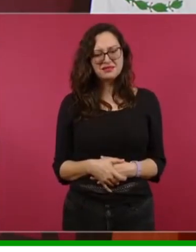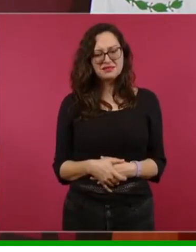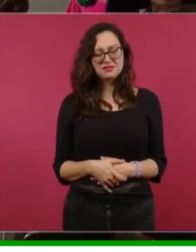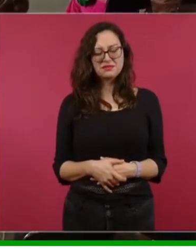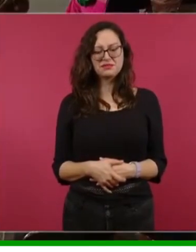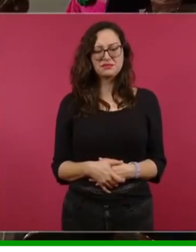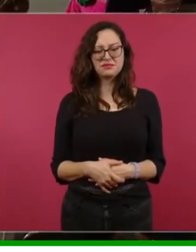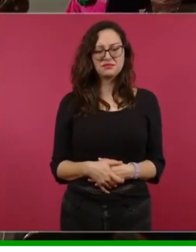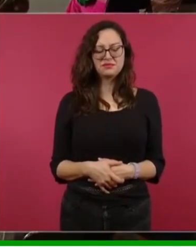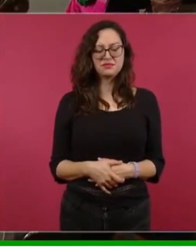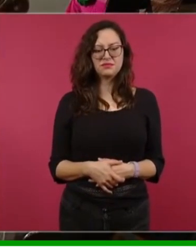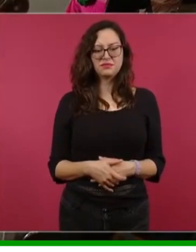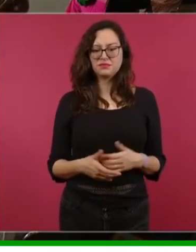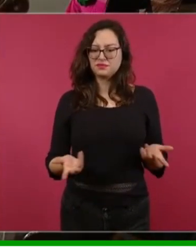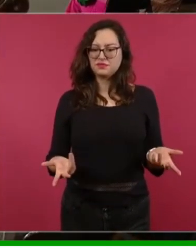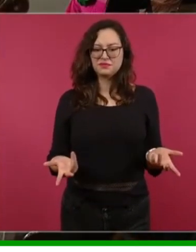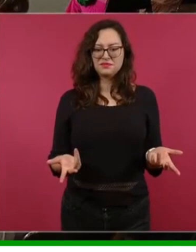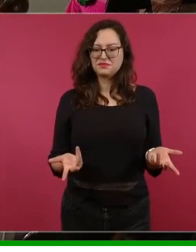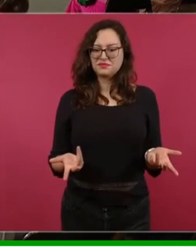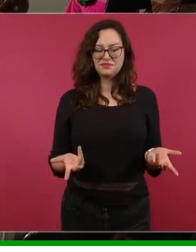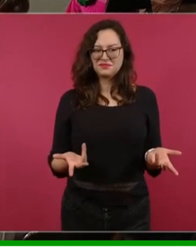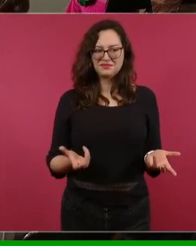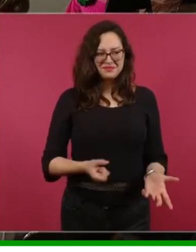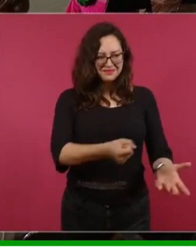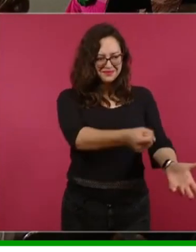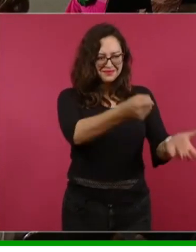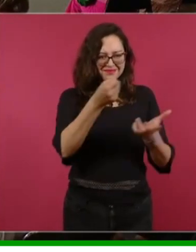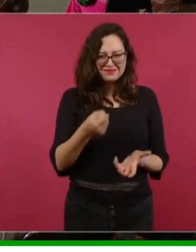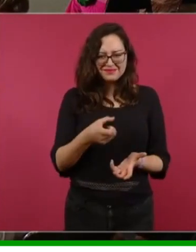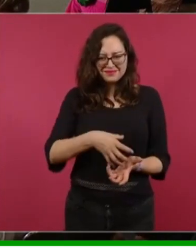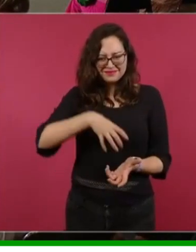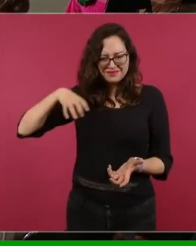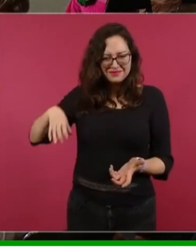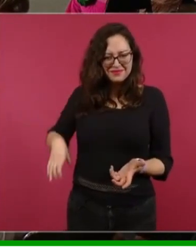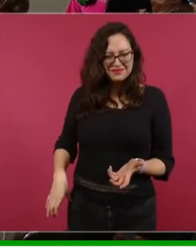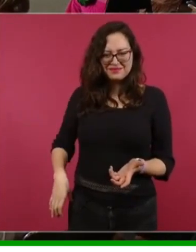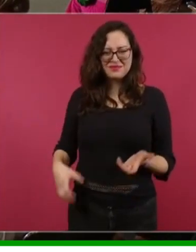Y si no es una expropiación. Bueno, primero,